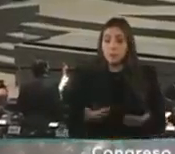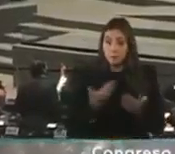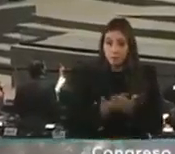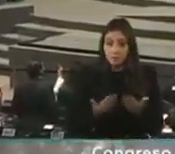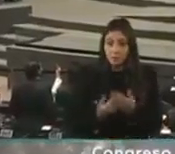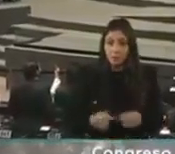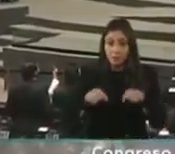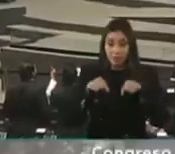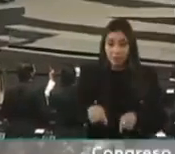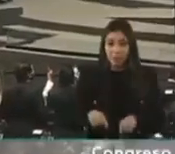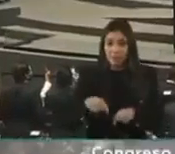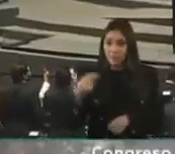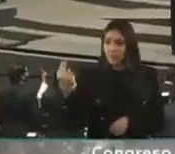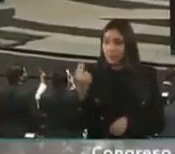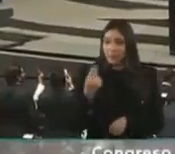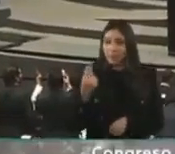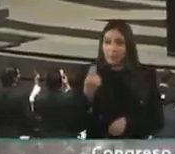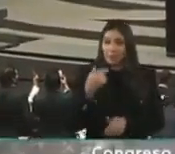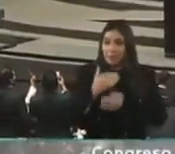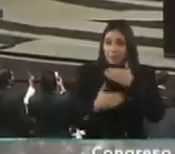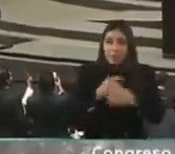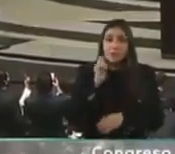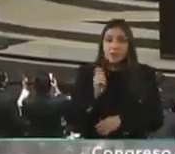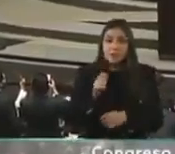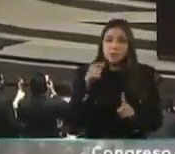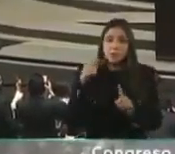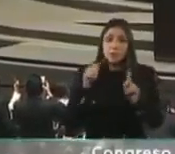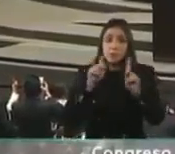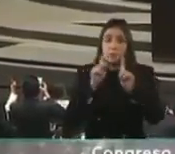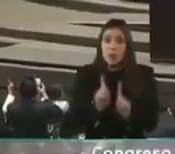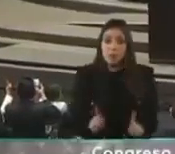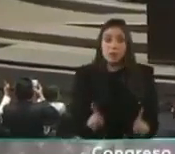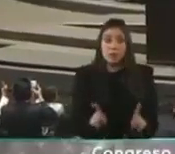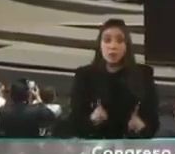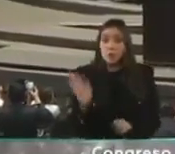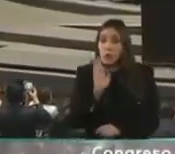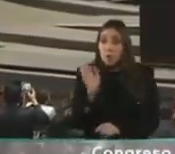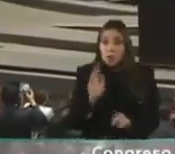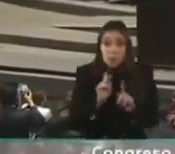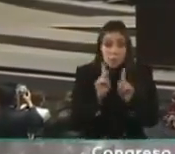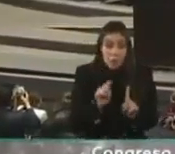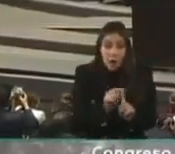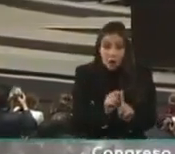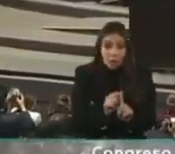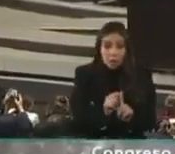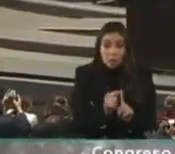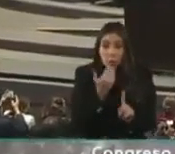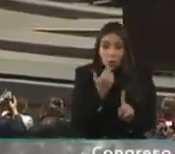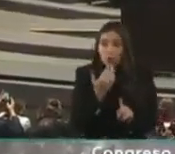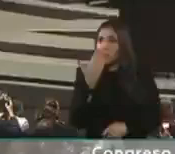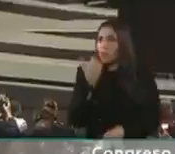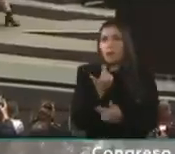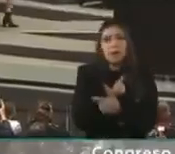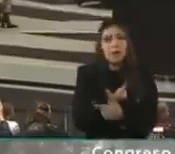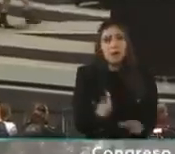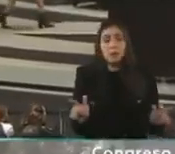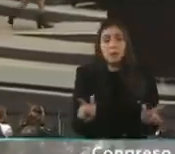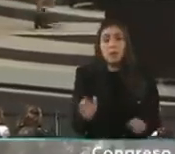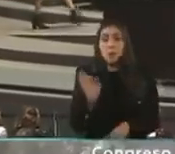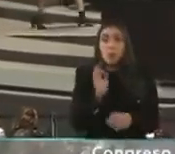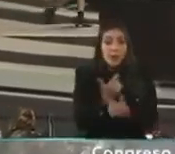construir, construyámosla todos los días. Sin paz no hay libertad. Sin libertad no